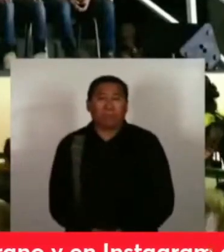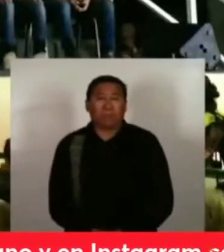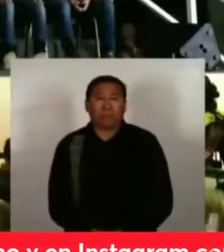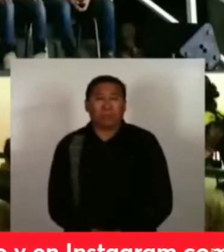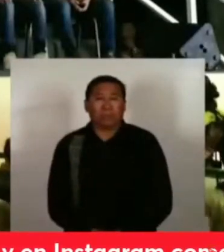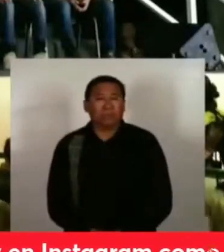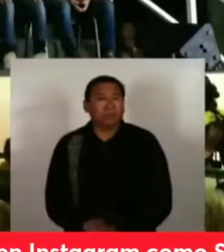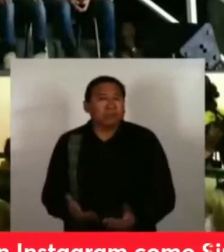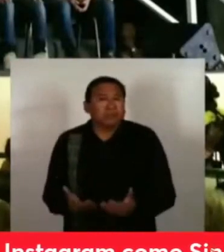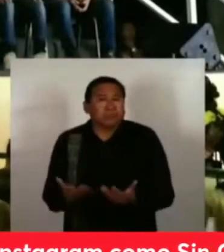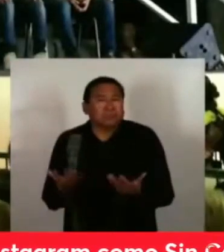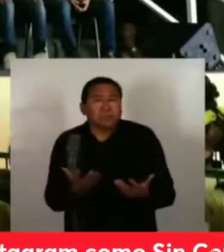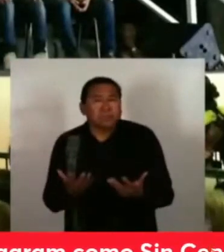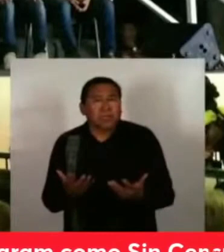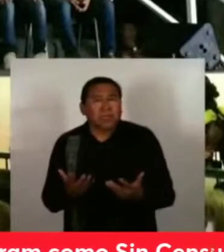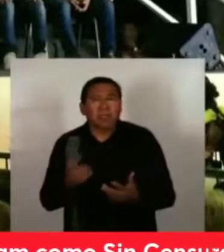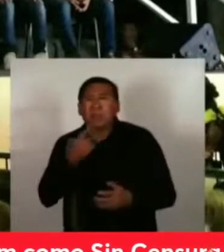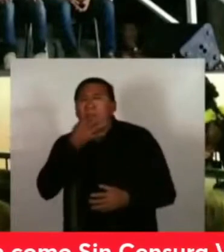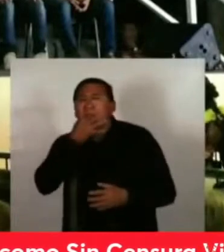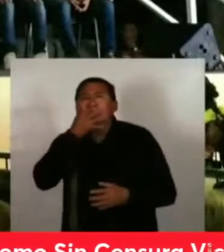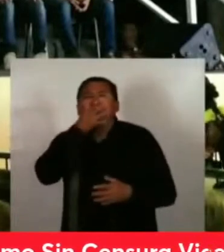No crean también que lo digo